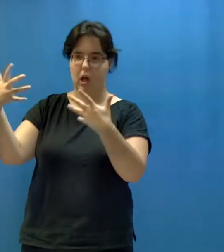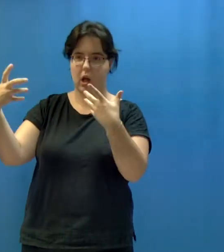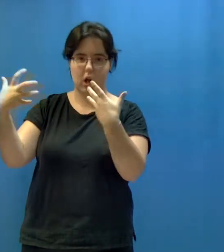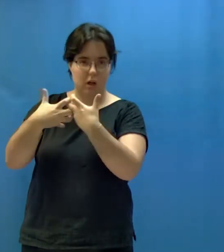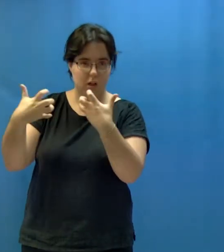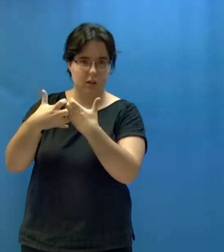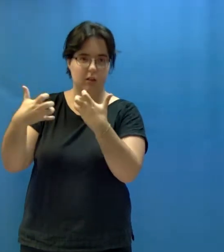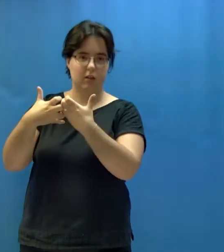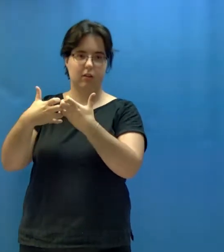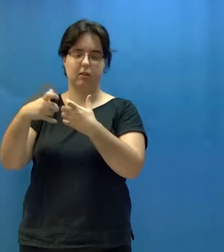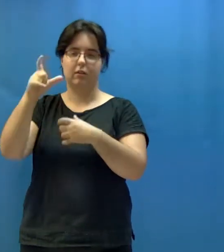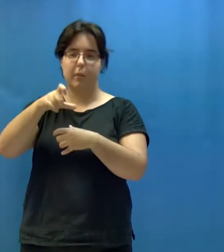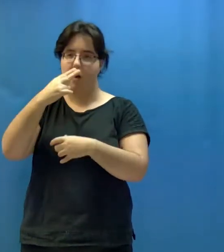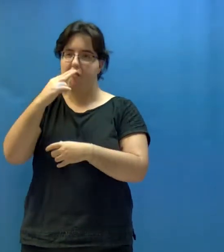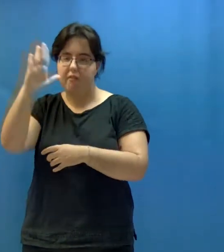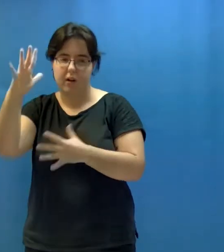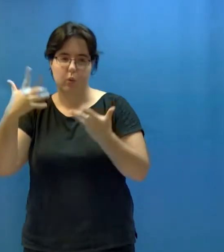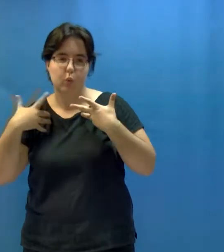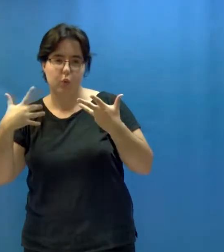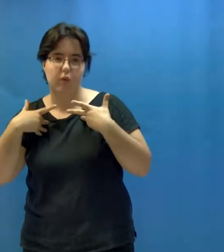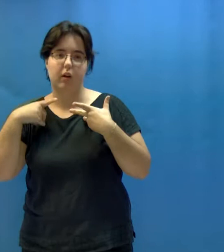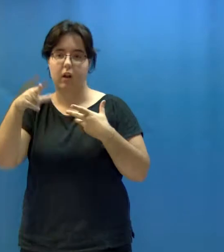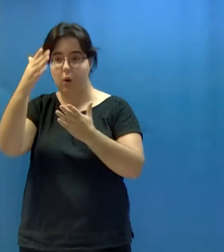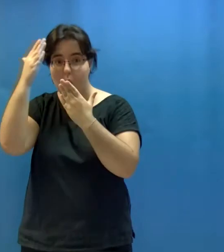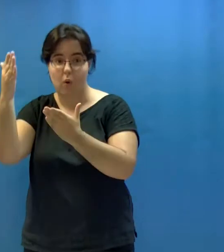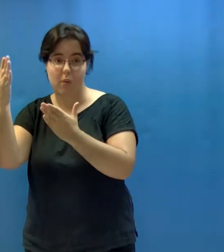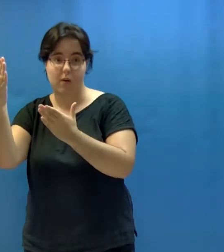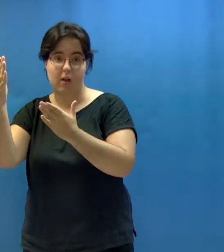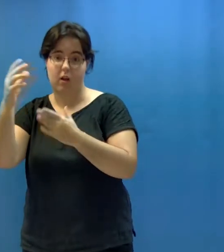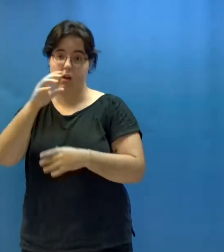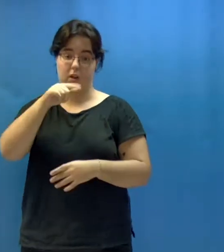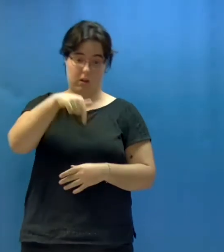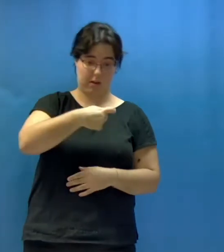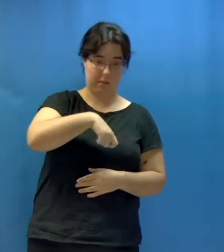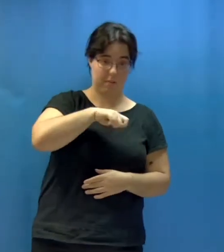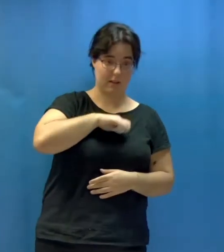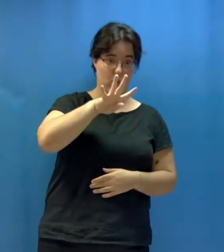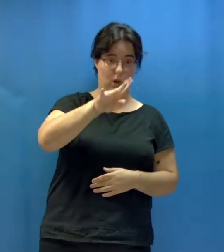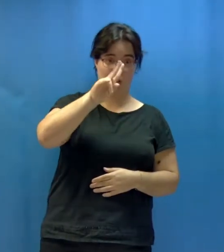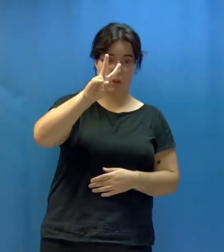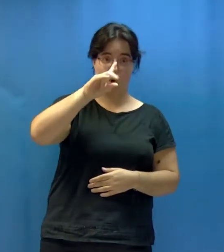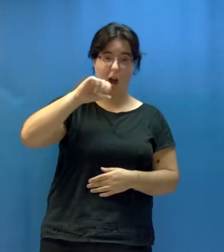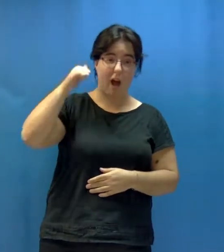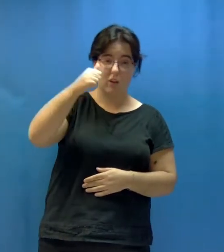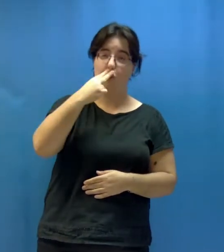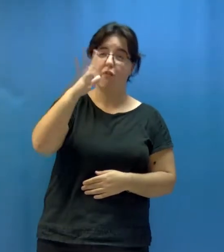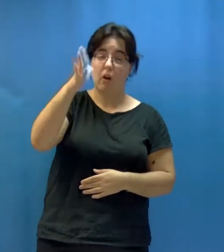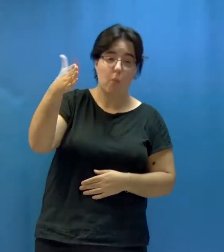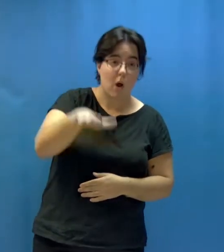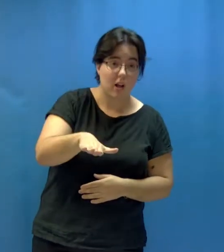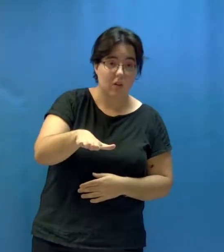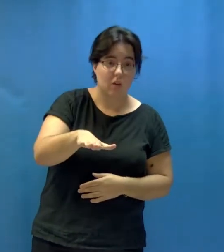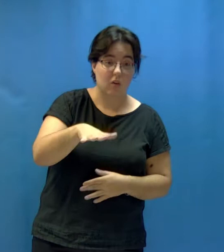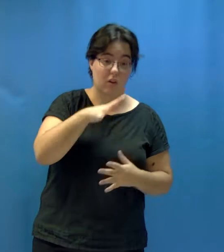van lluitar per la llibertat i la democràcia a Espanya, 42 anys després de la mort del dictador, les víctimes del